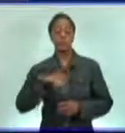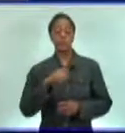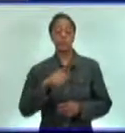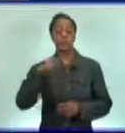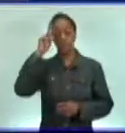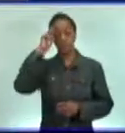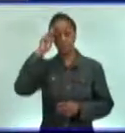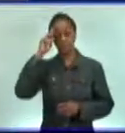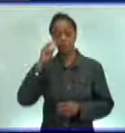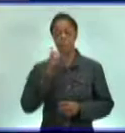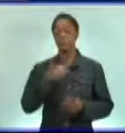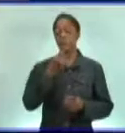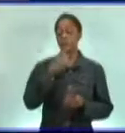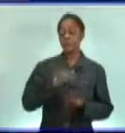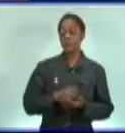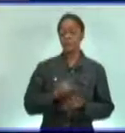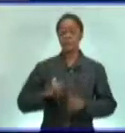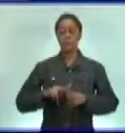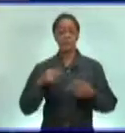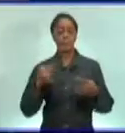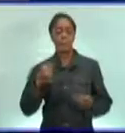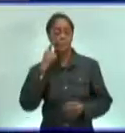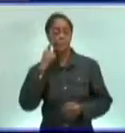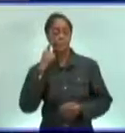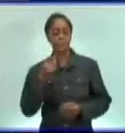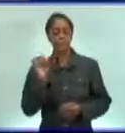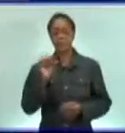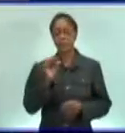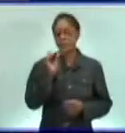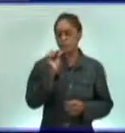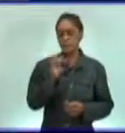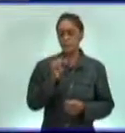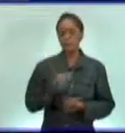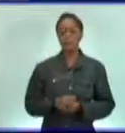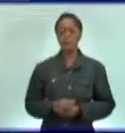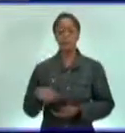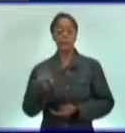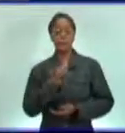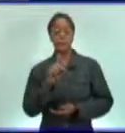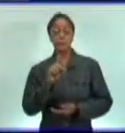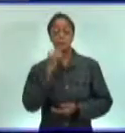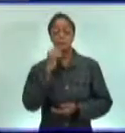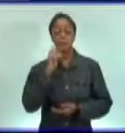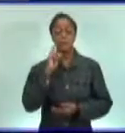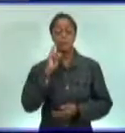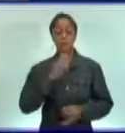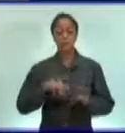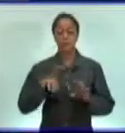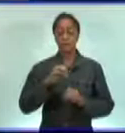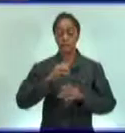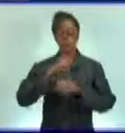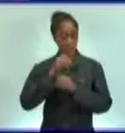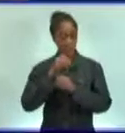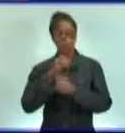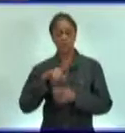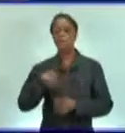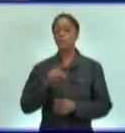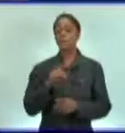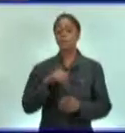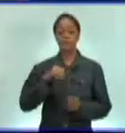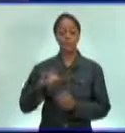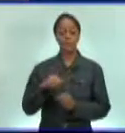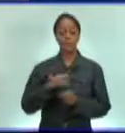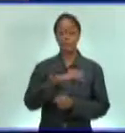y farmacéuticos, para ver cosas bien pequeñas. No porque se haya inventado el microscopio, estas dejaron de